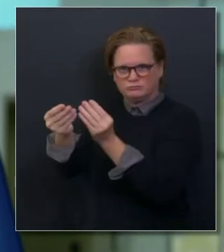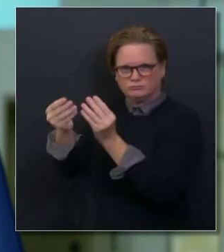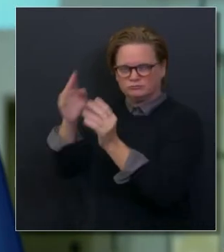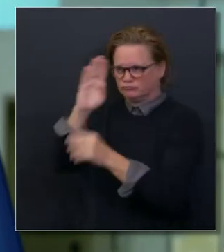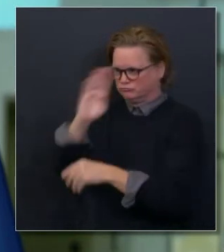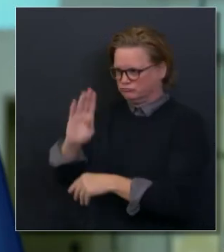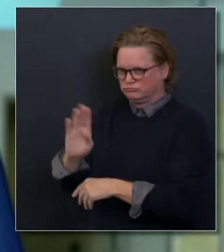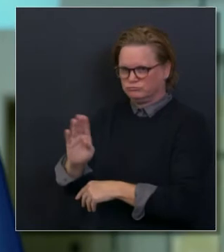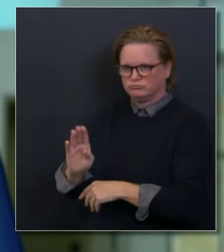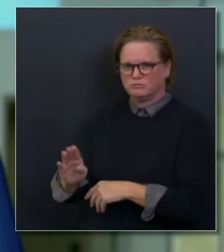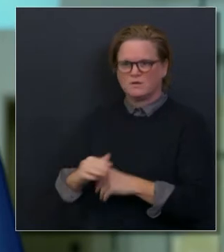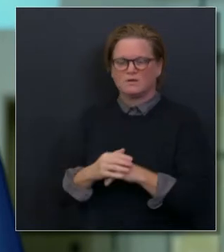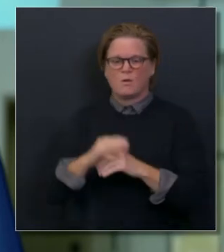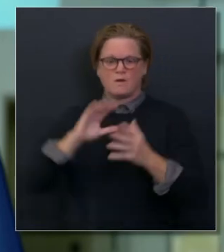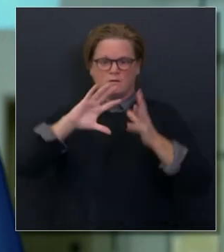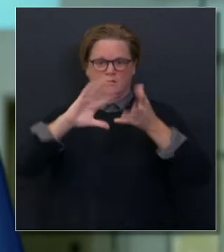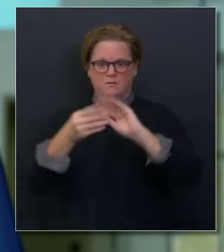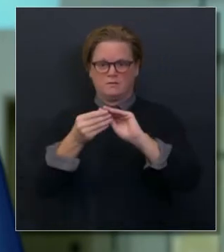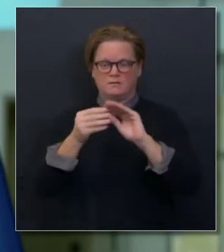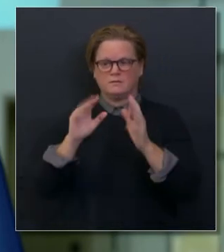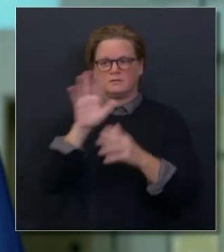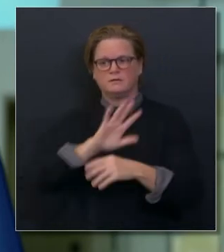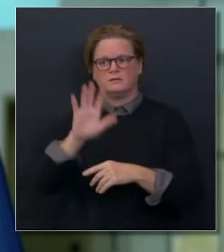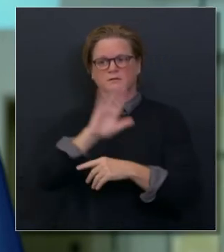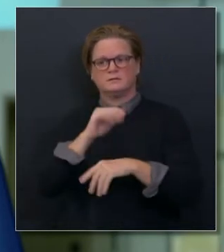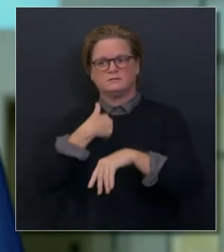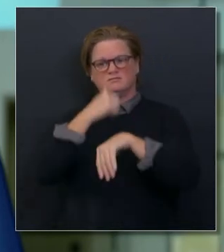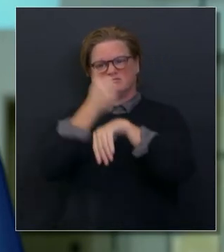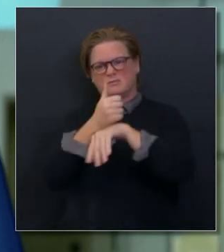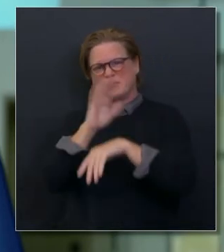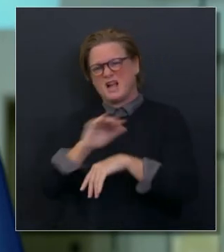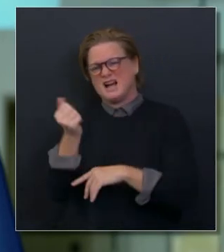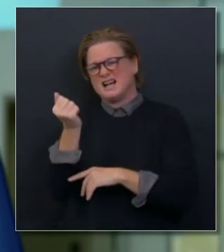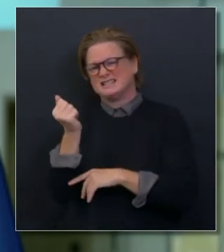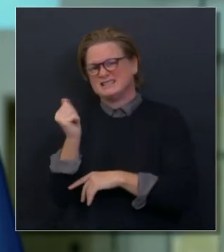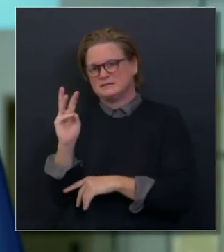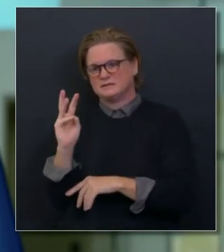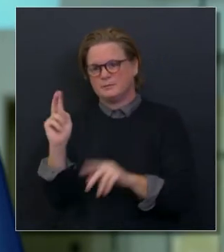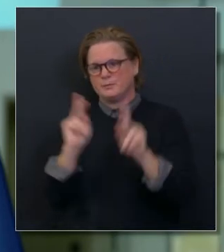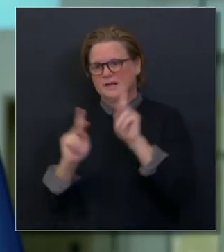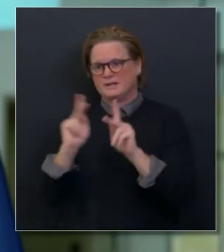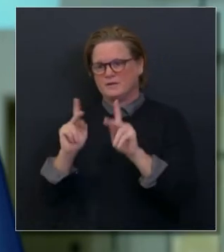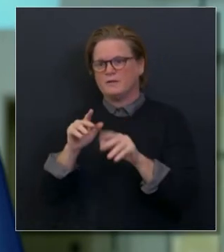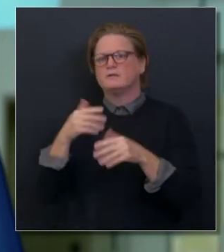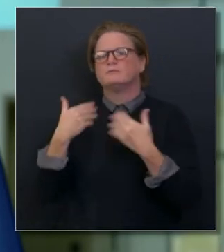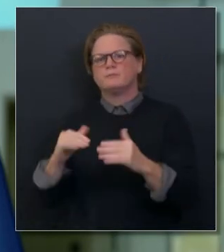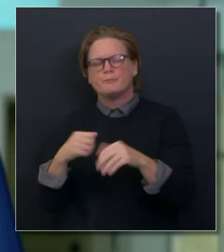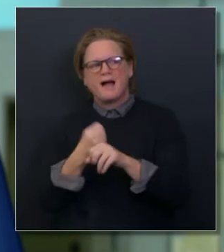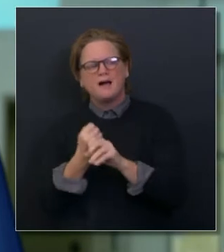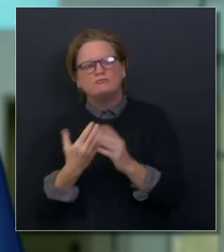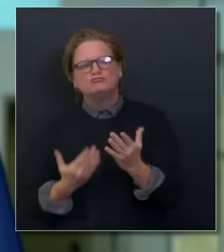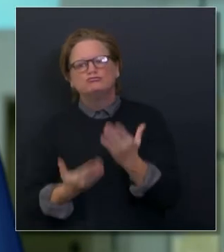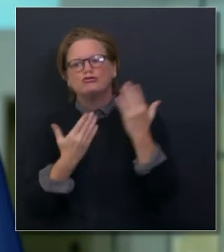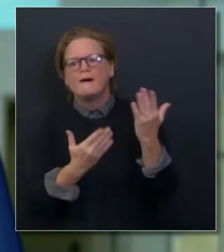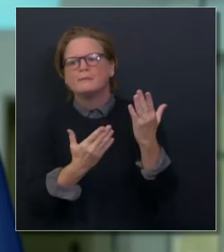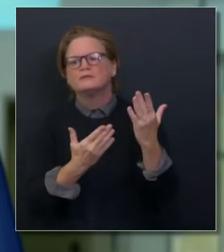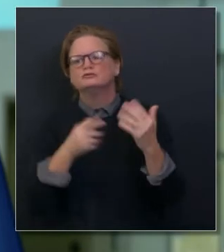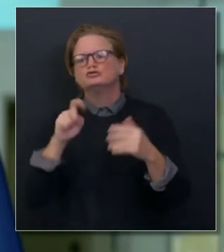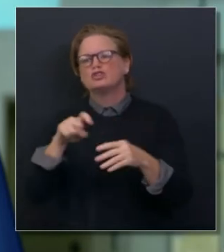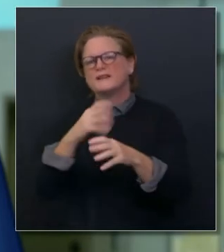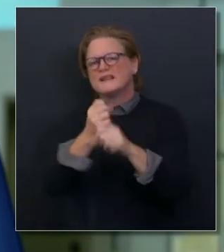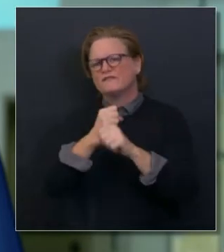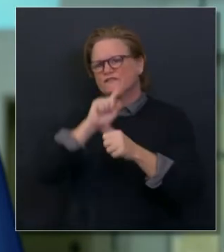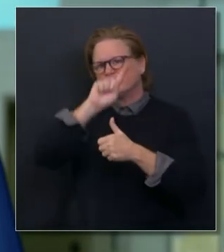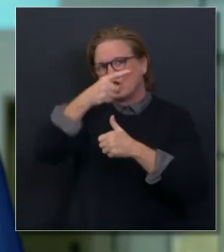campos. 16 miembros en este comité dictando pautas, haciendo recomendaciones a la comunidad,